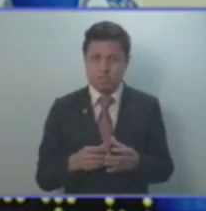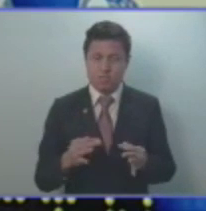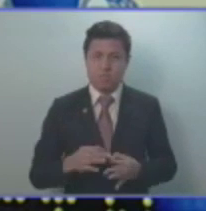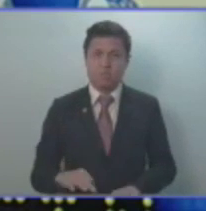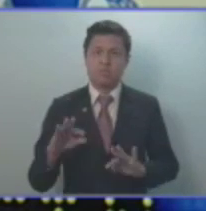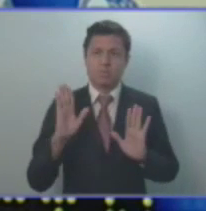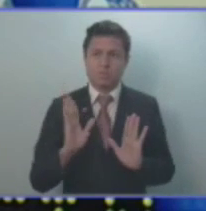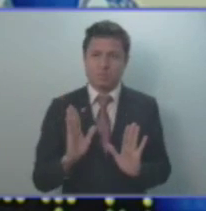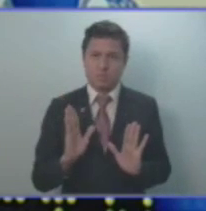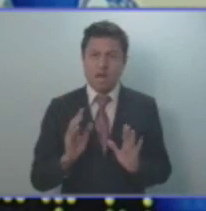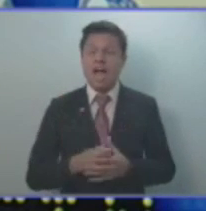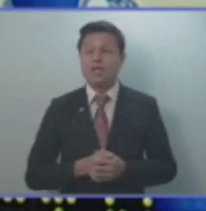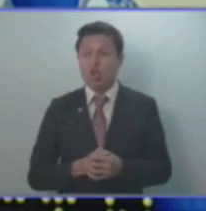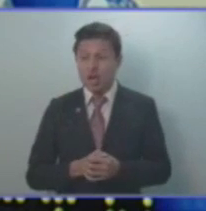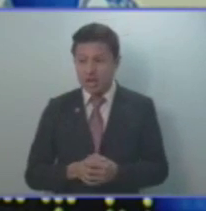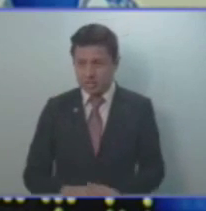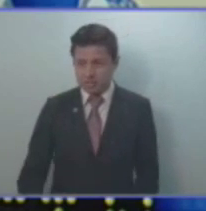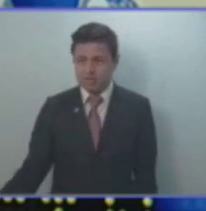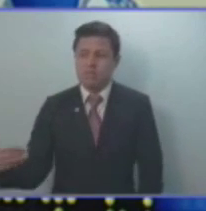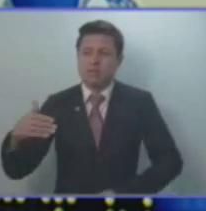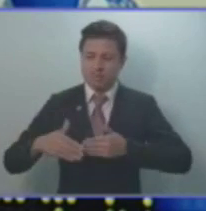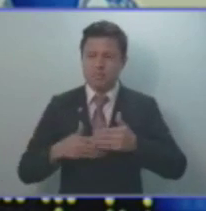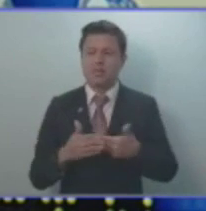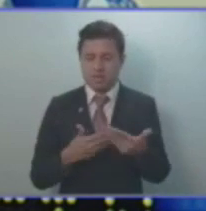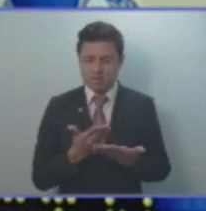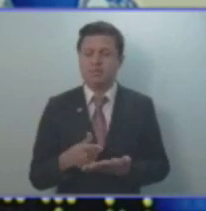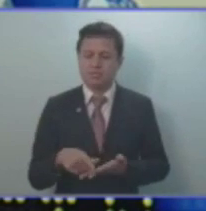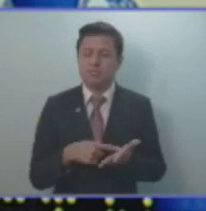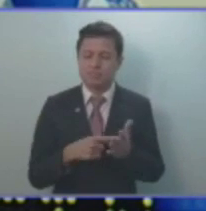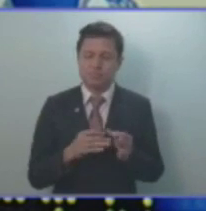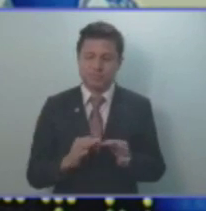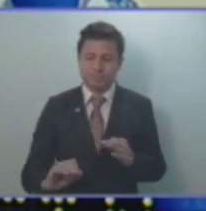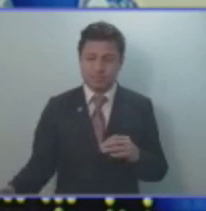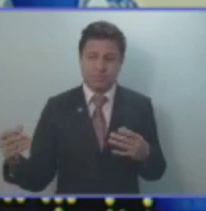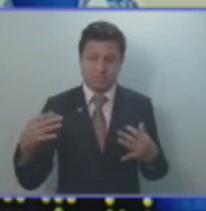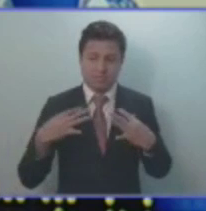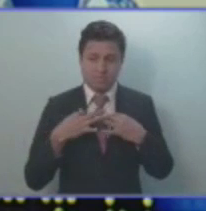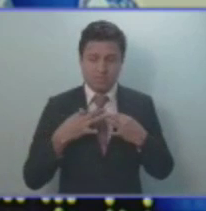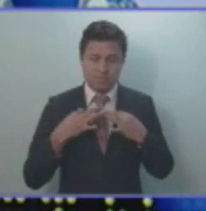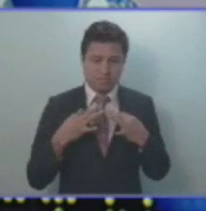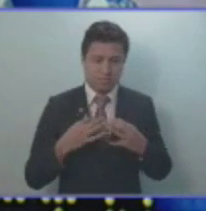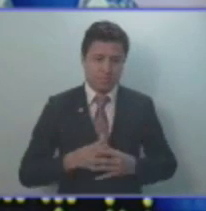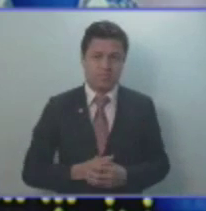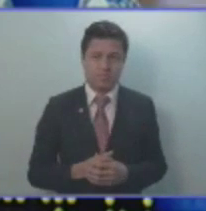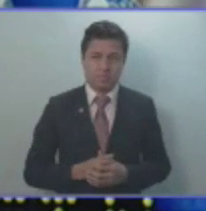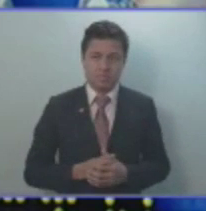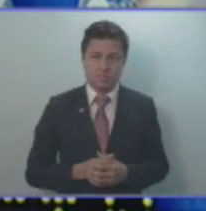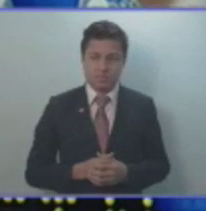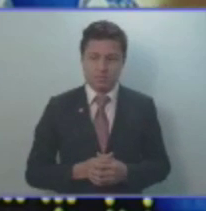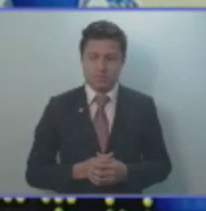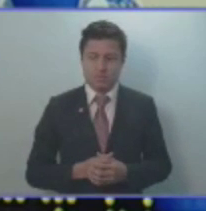medicina, espiritualidad, vivienda, arte y vestimenta.